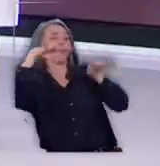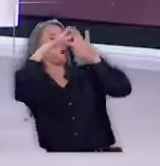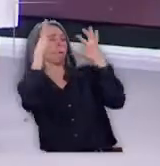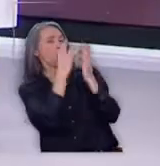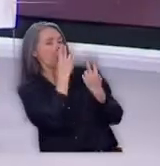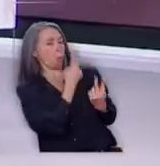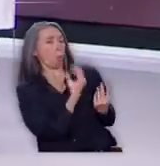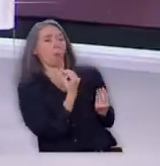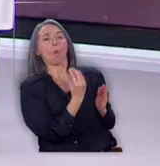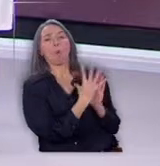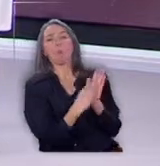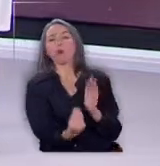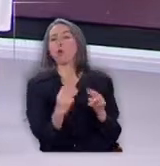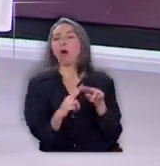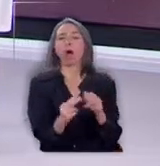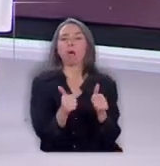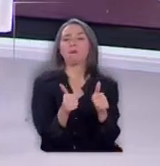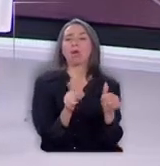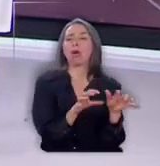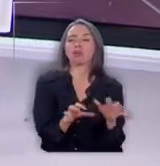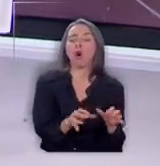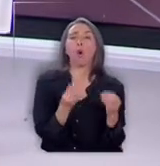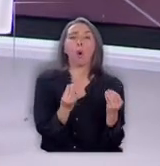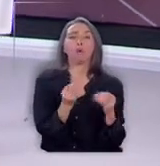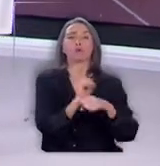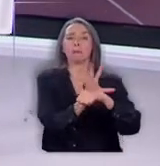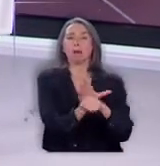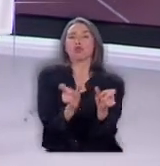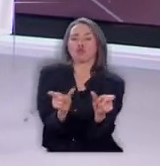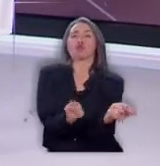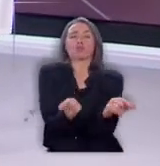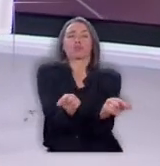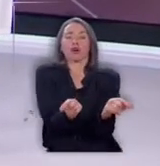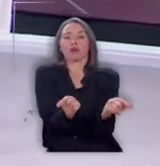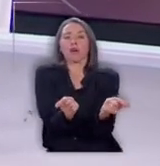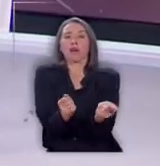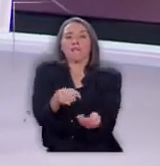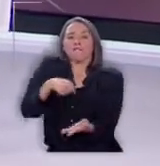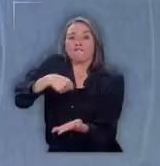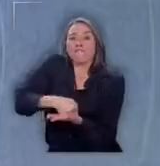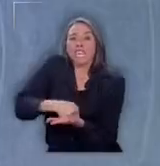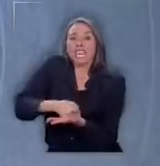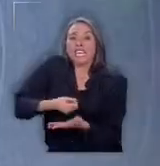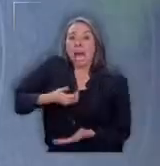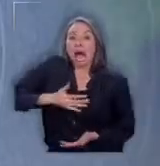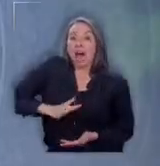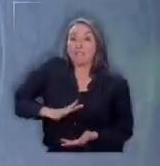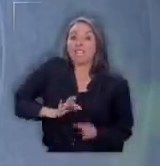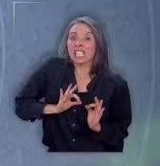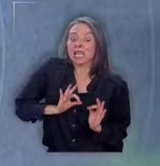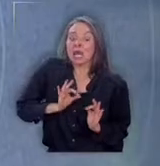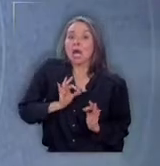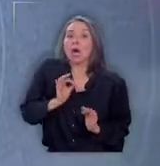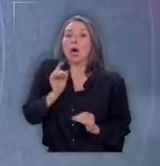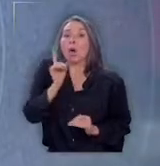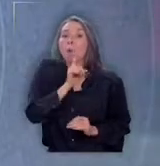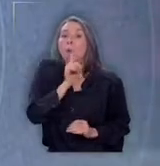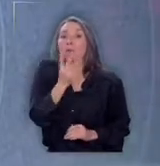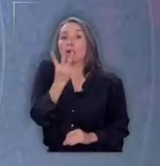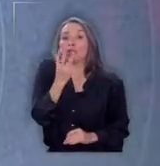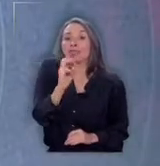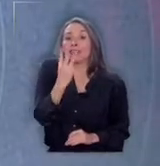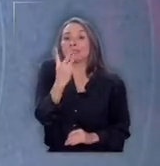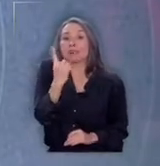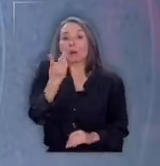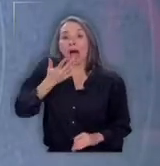de cómo se estaban haciendo bien las cosas y como se tenía controlada la pandemia hasta fines de abril porque ya el último día del mes de abril la cosa